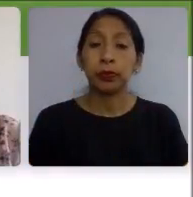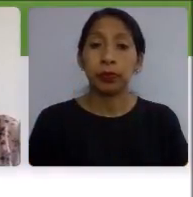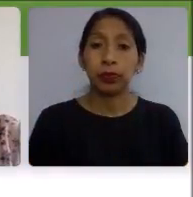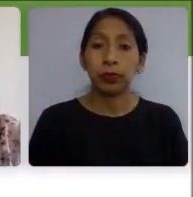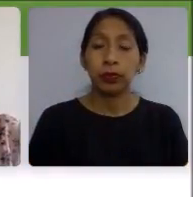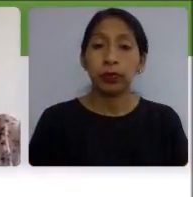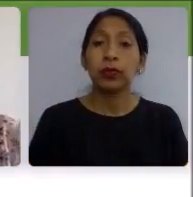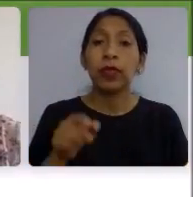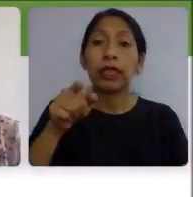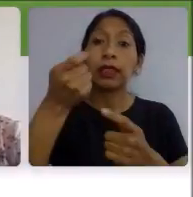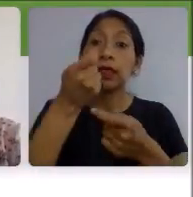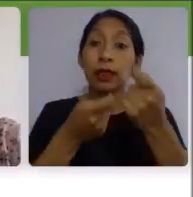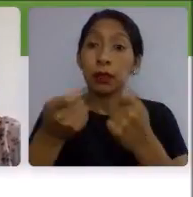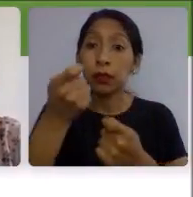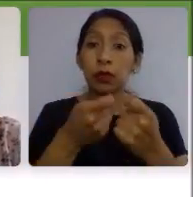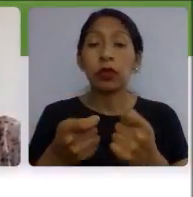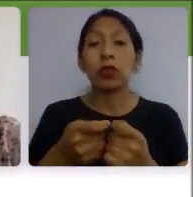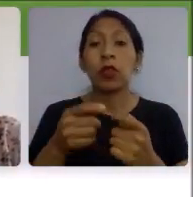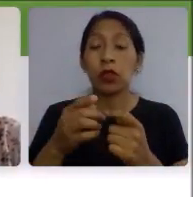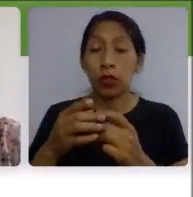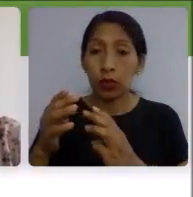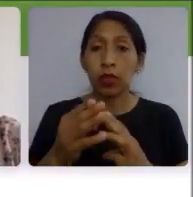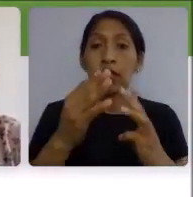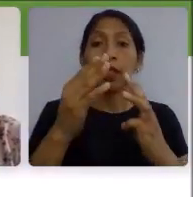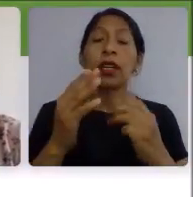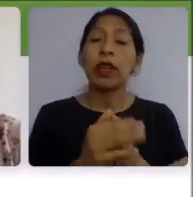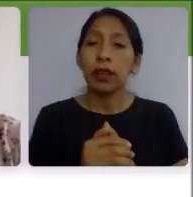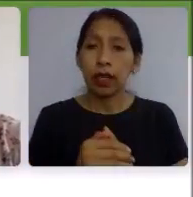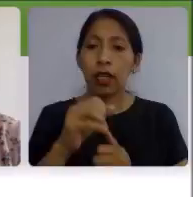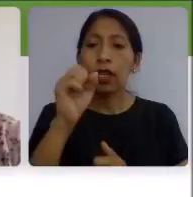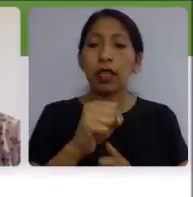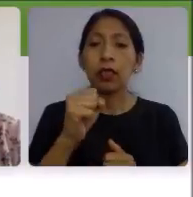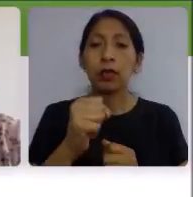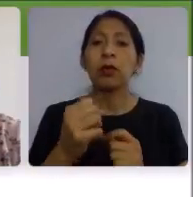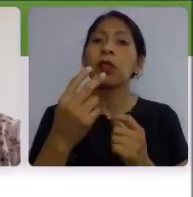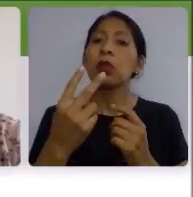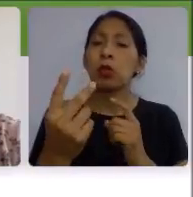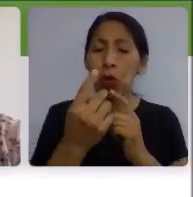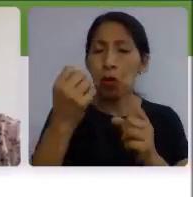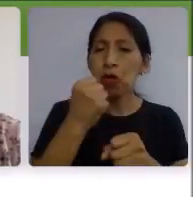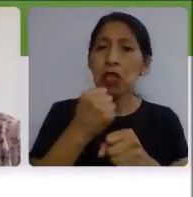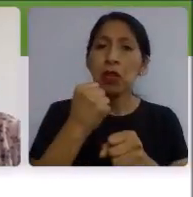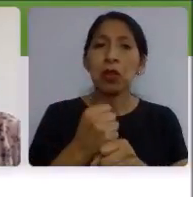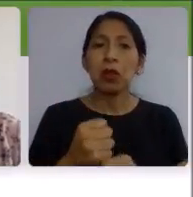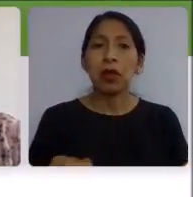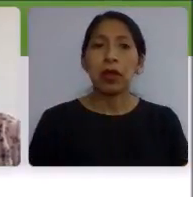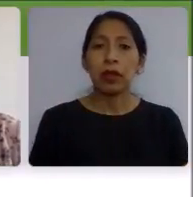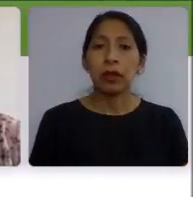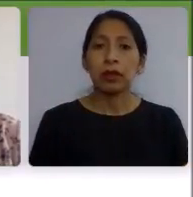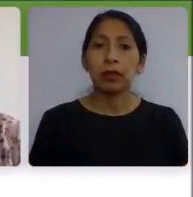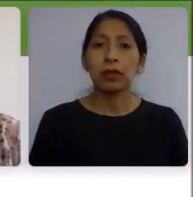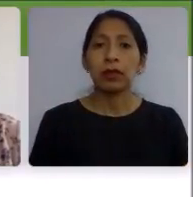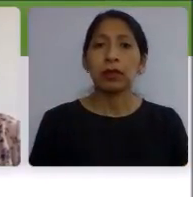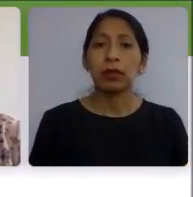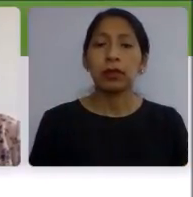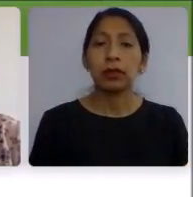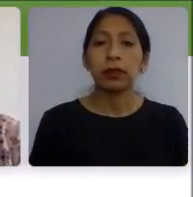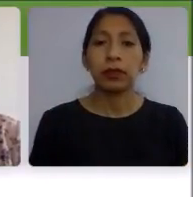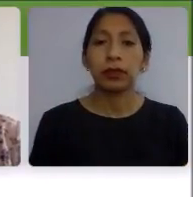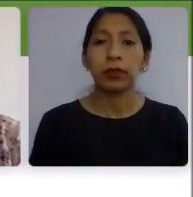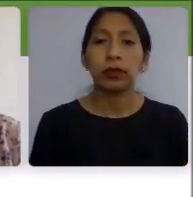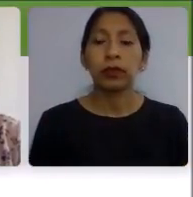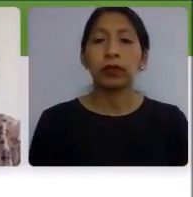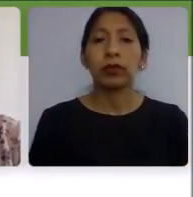estas negociaciones con el canal comercial que ya vayas un poco trabajando, ¿no? Un punto que también